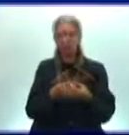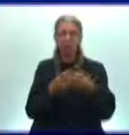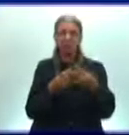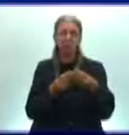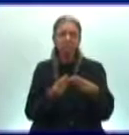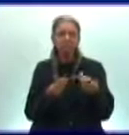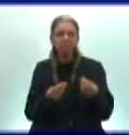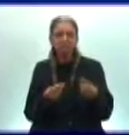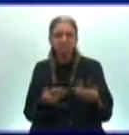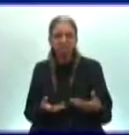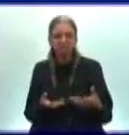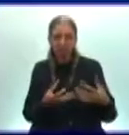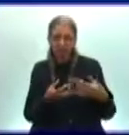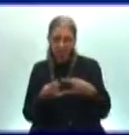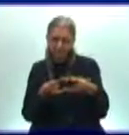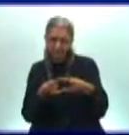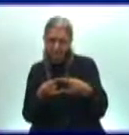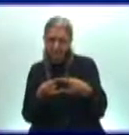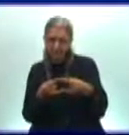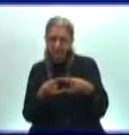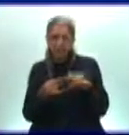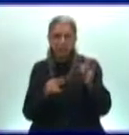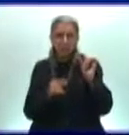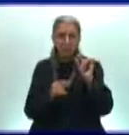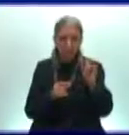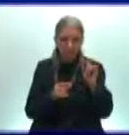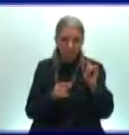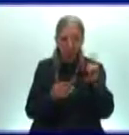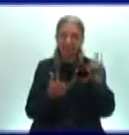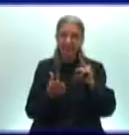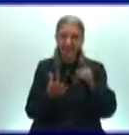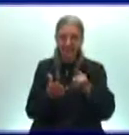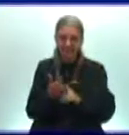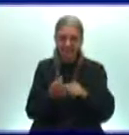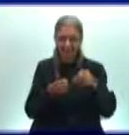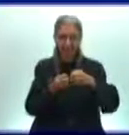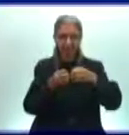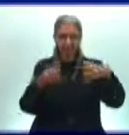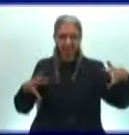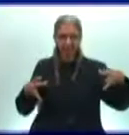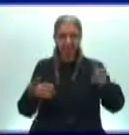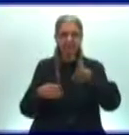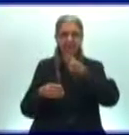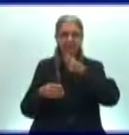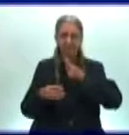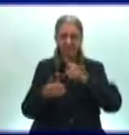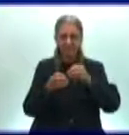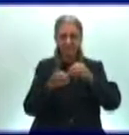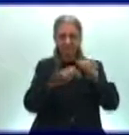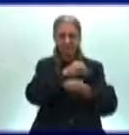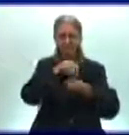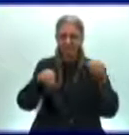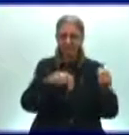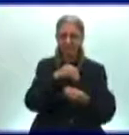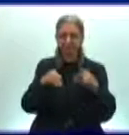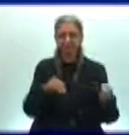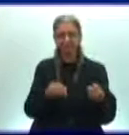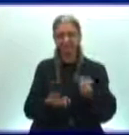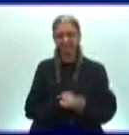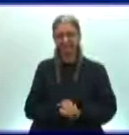de atracción, por lo que hay que suministrar poca energía para que se produzca el cambio de estado.